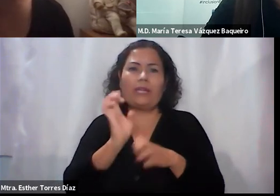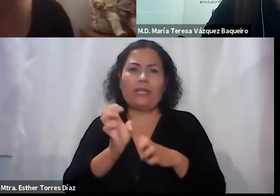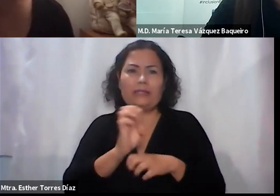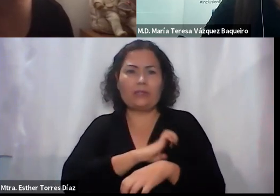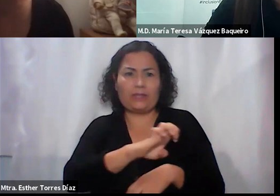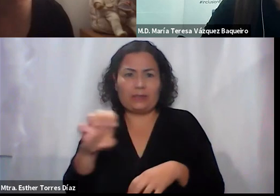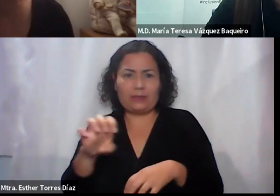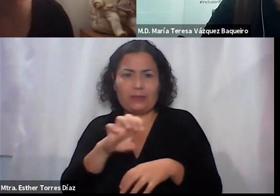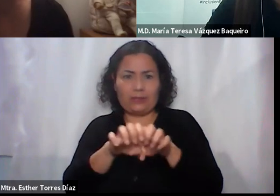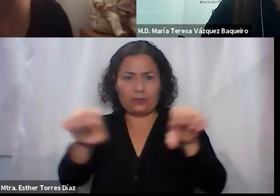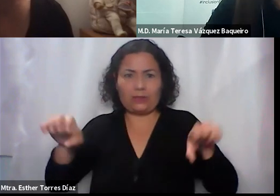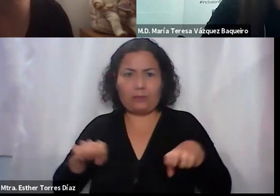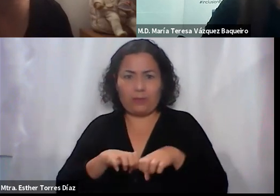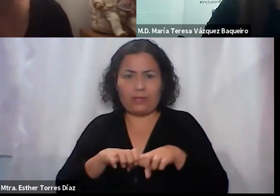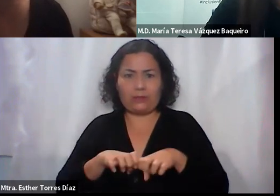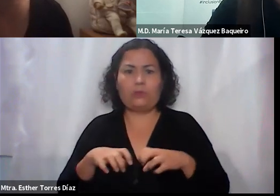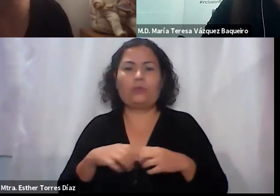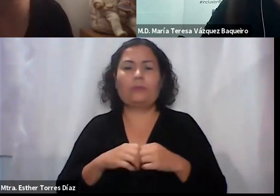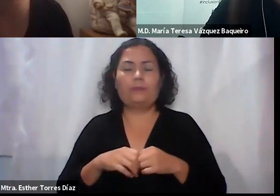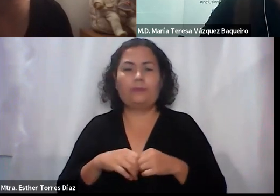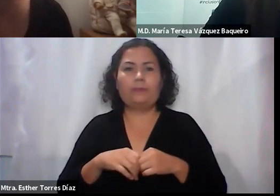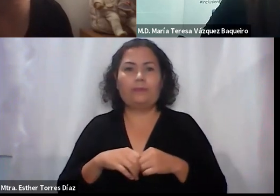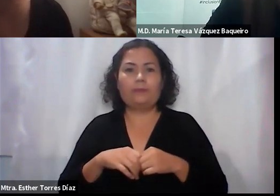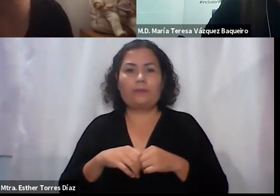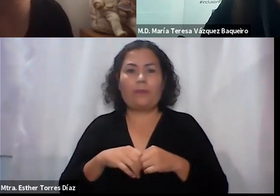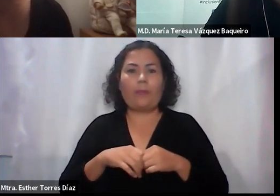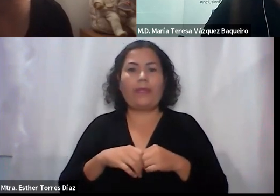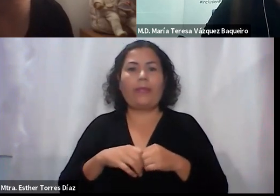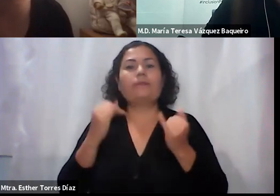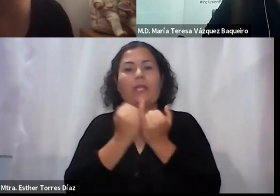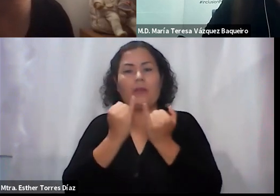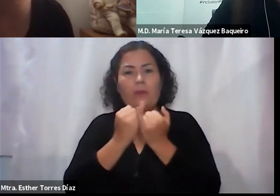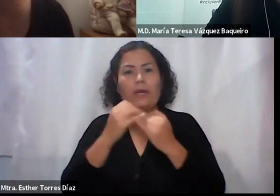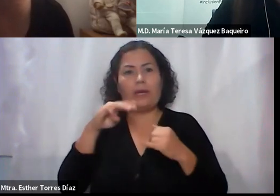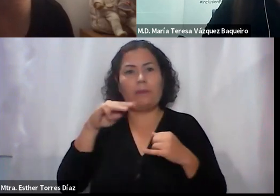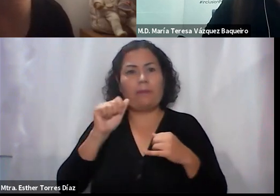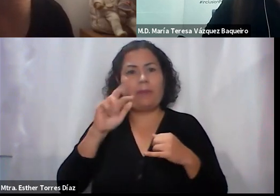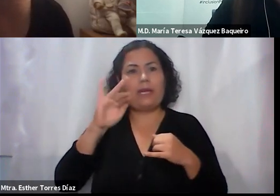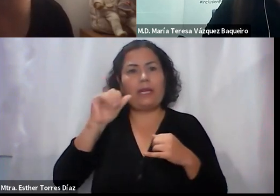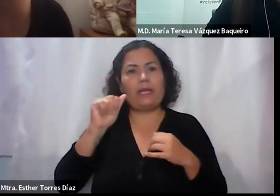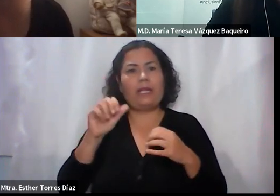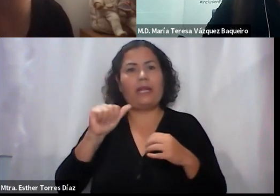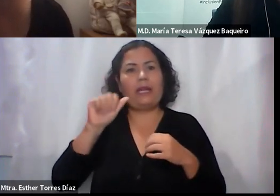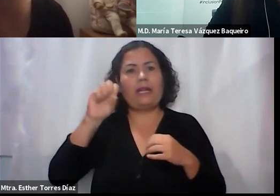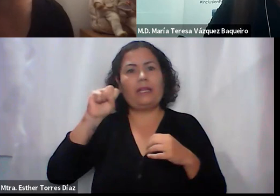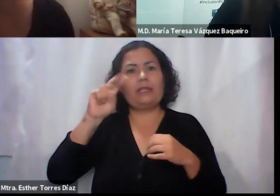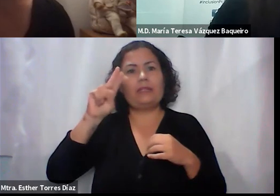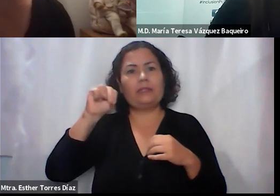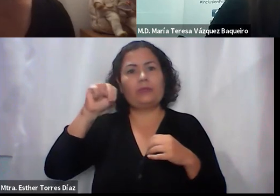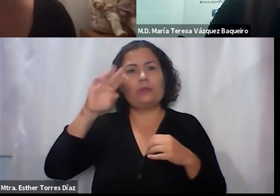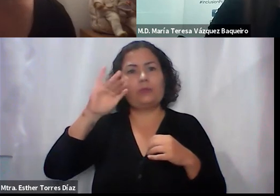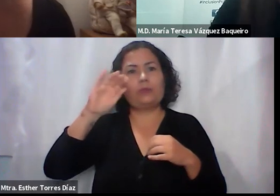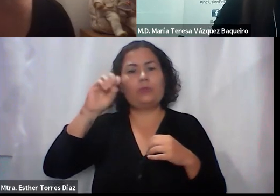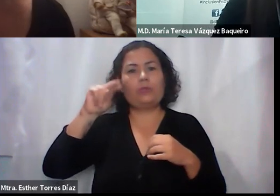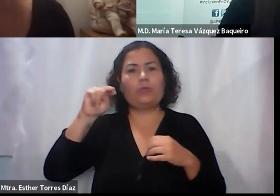es mucho de conectividad. Sí, y también, bueno, María Asunción también hacía la reflexión, ¿no? De que también las